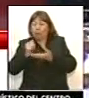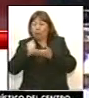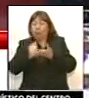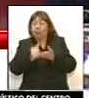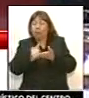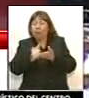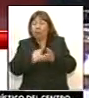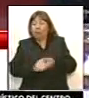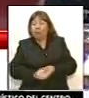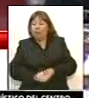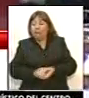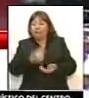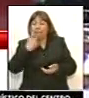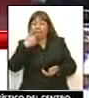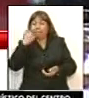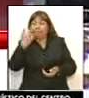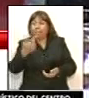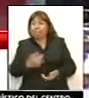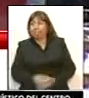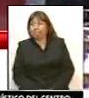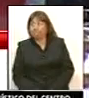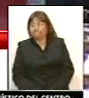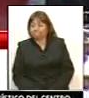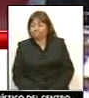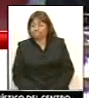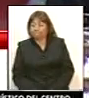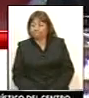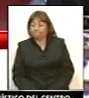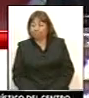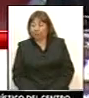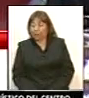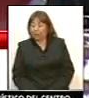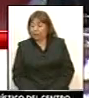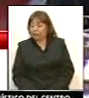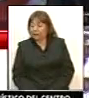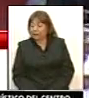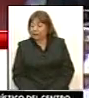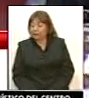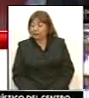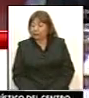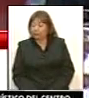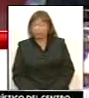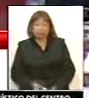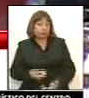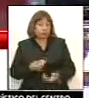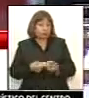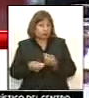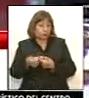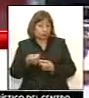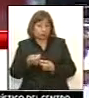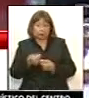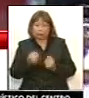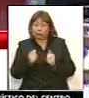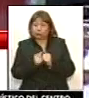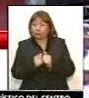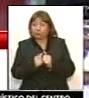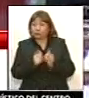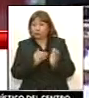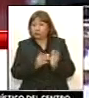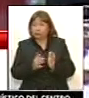como se ha mencionado, ligados a las transferencias, remesas, con mecanismos mucho